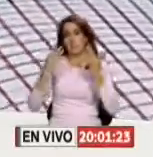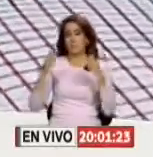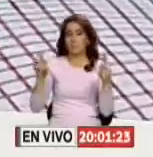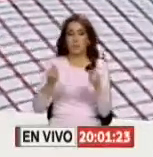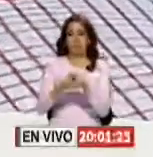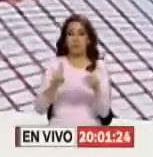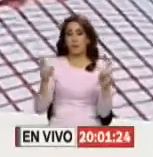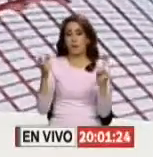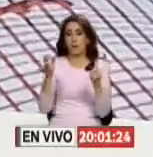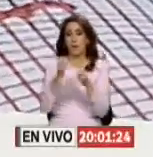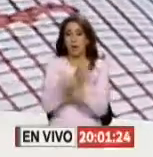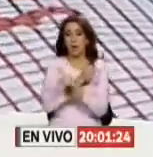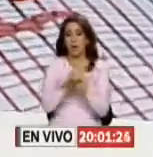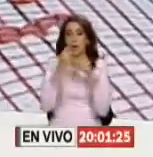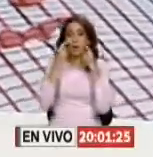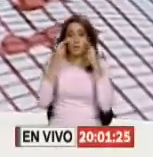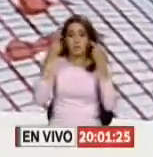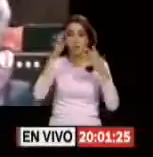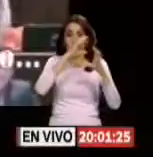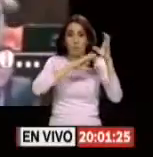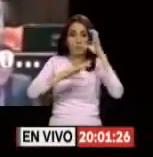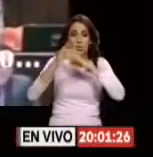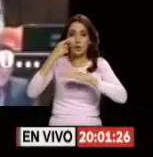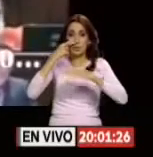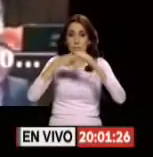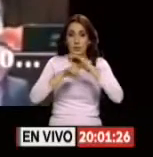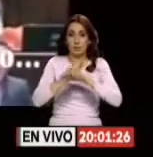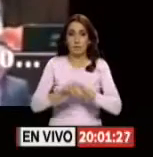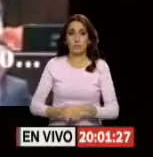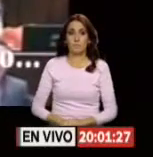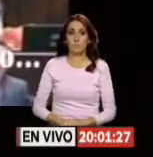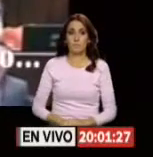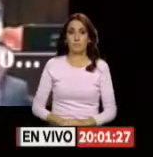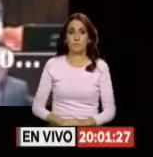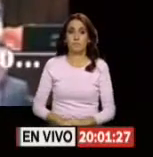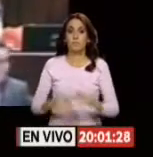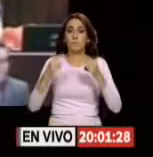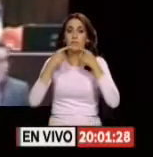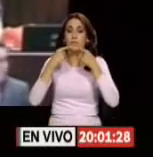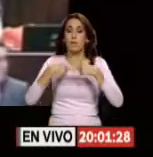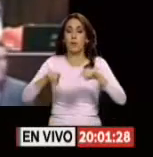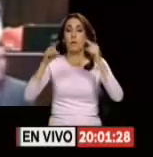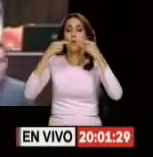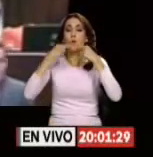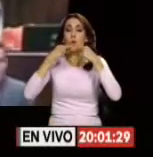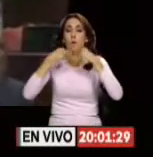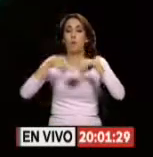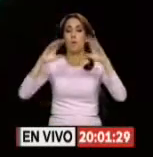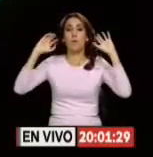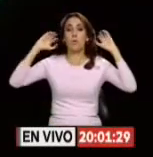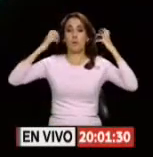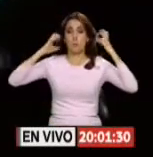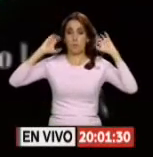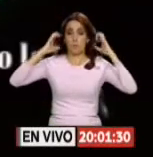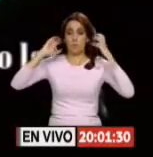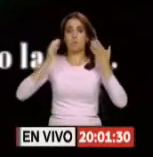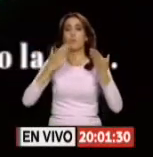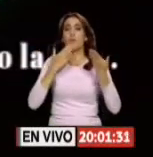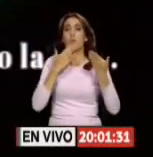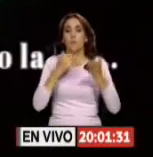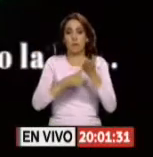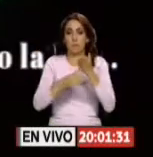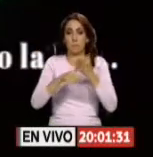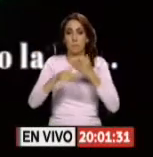la violación a la privacidad. A raíz de la difusión de una conversación personal de la presidenta de la Asamblea con la ministra